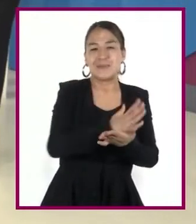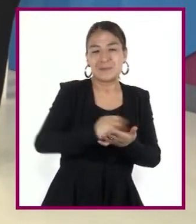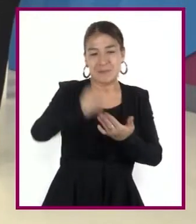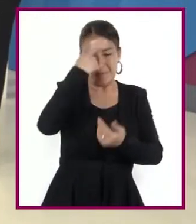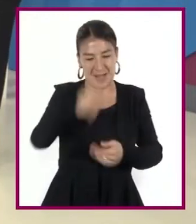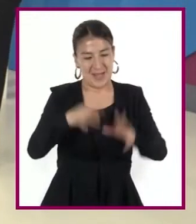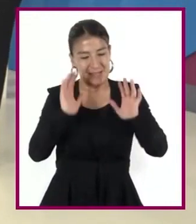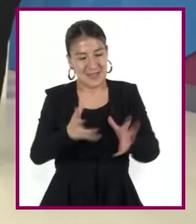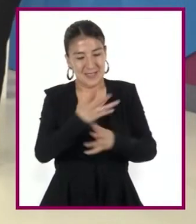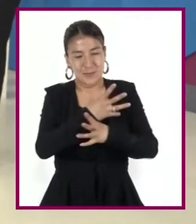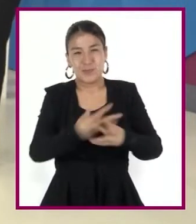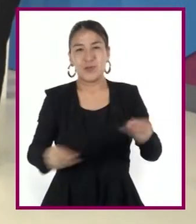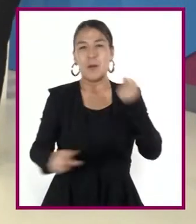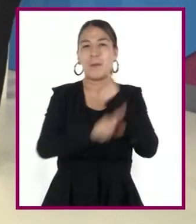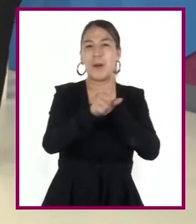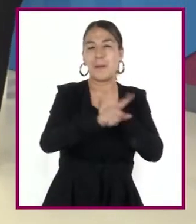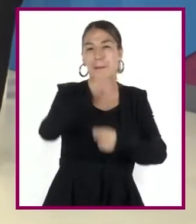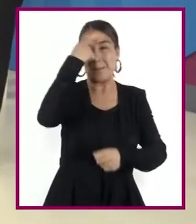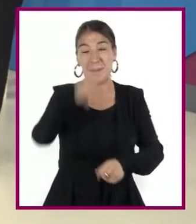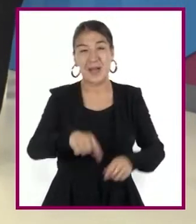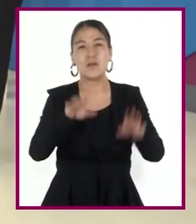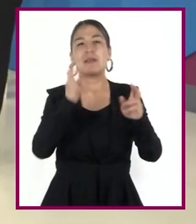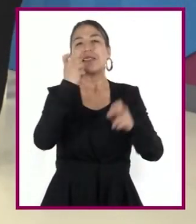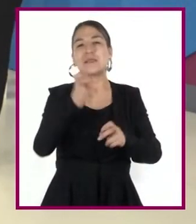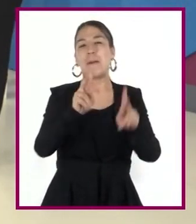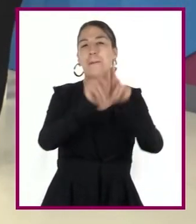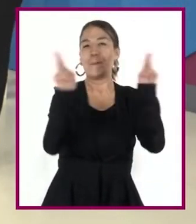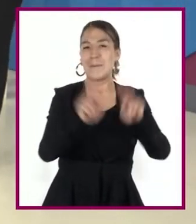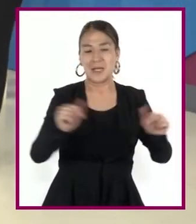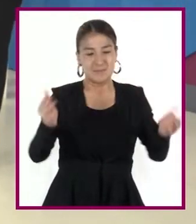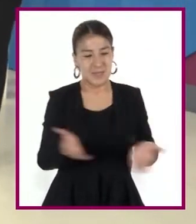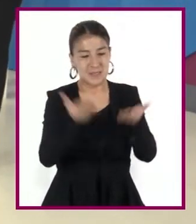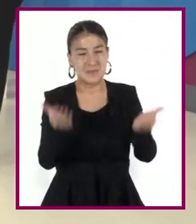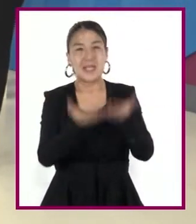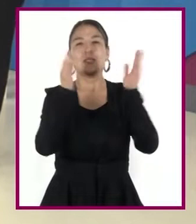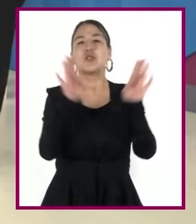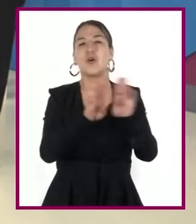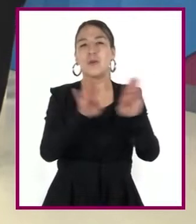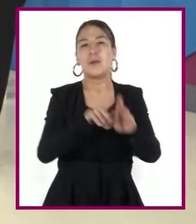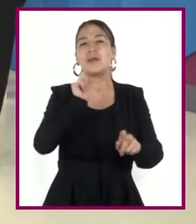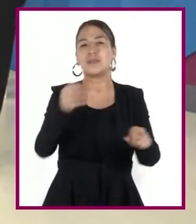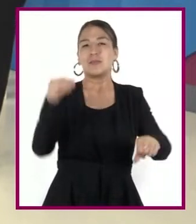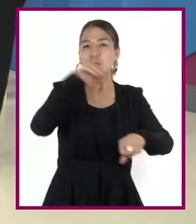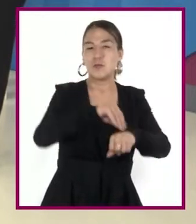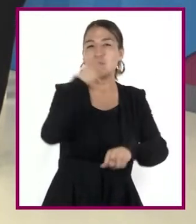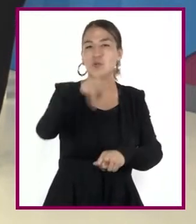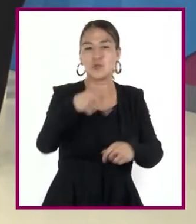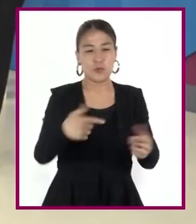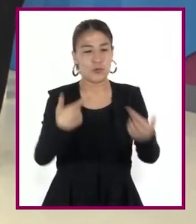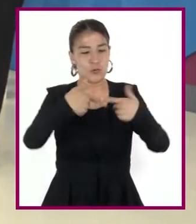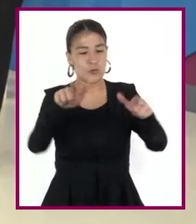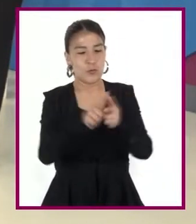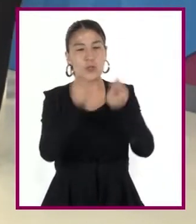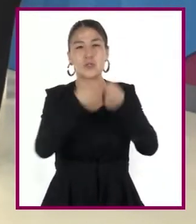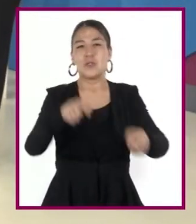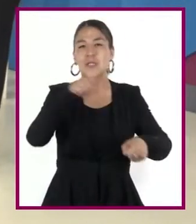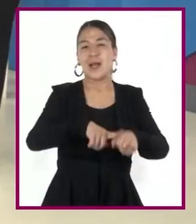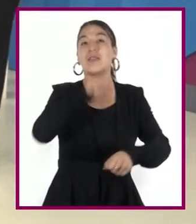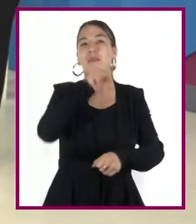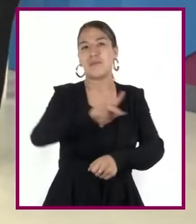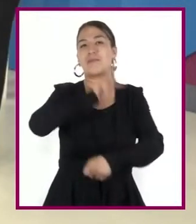resolver conflictos para fomentar la convivencia pacífica a implementarse en sus grupos sociales y entre las